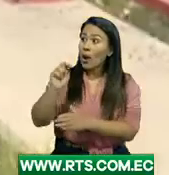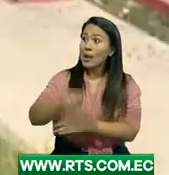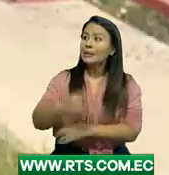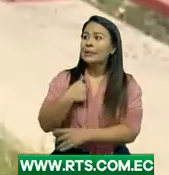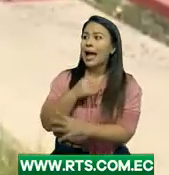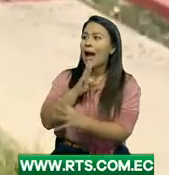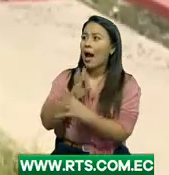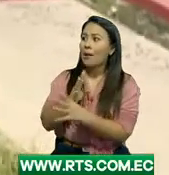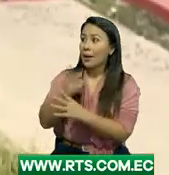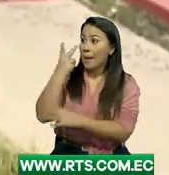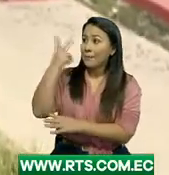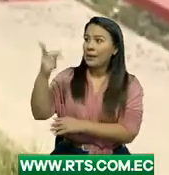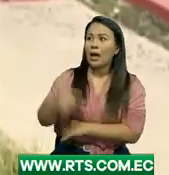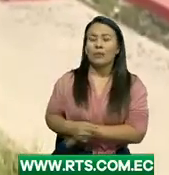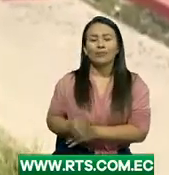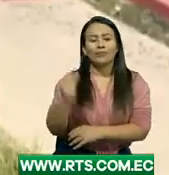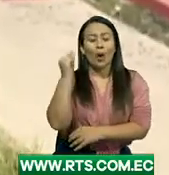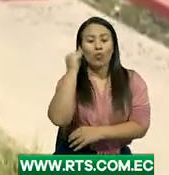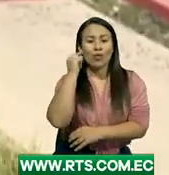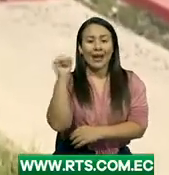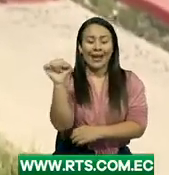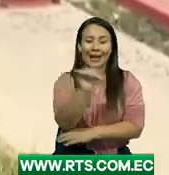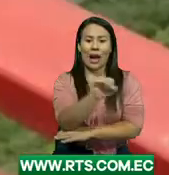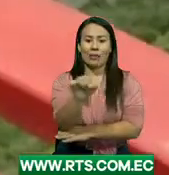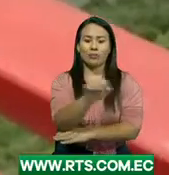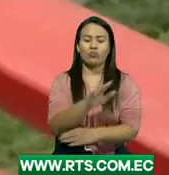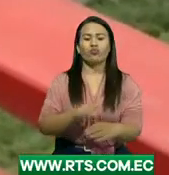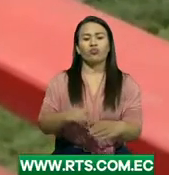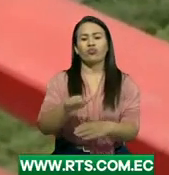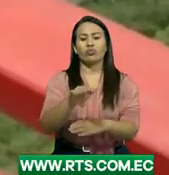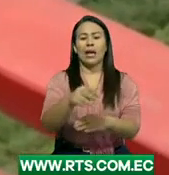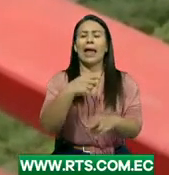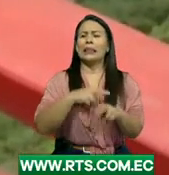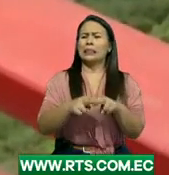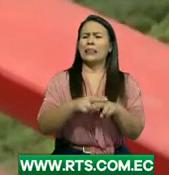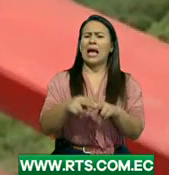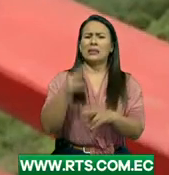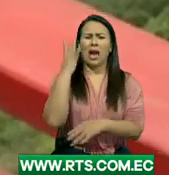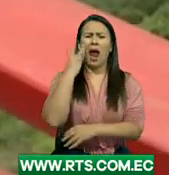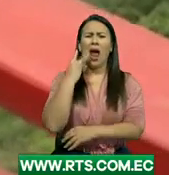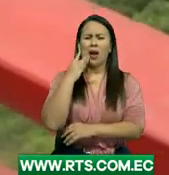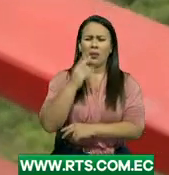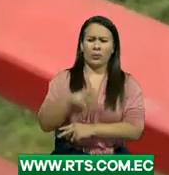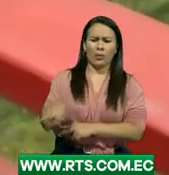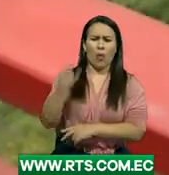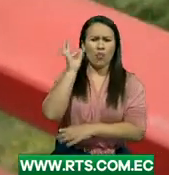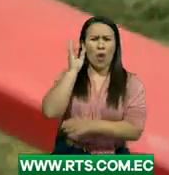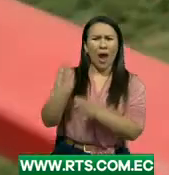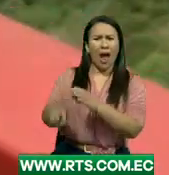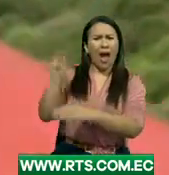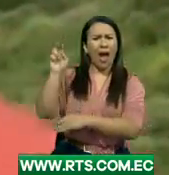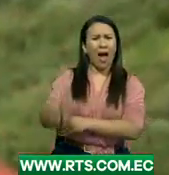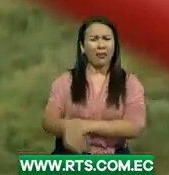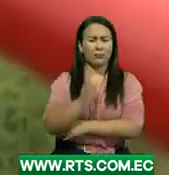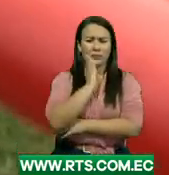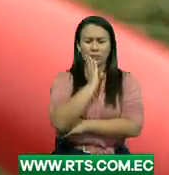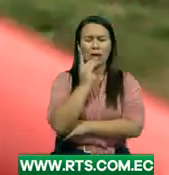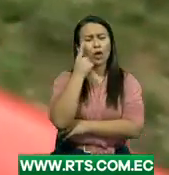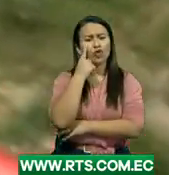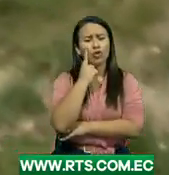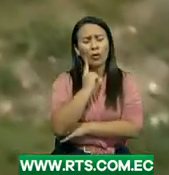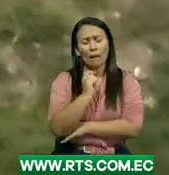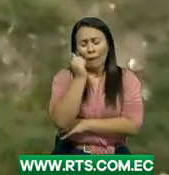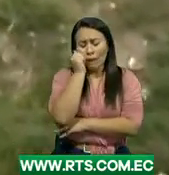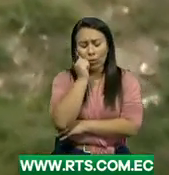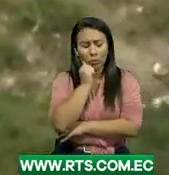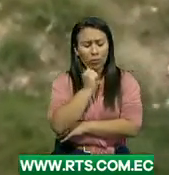deprimida. La pasajera pidió que la dejara a la altura del puente nuevo, pero el taxista sospechó que sus intenciones no eran buenas. Estaba llorando y le